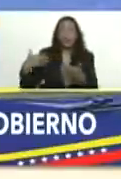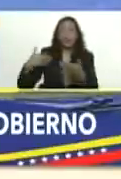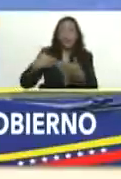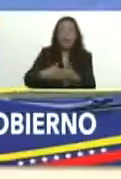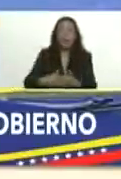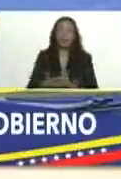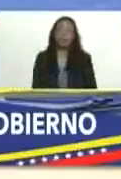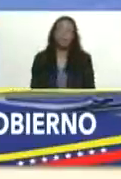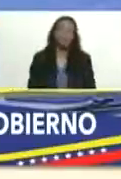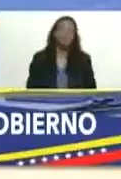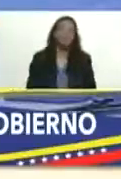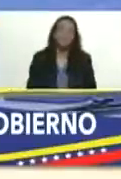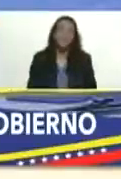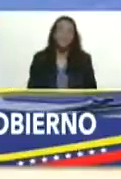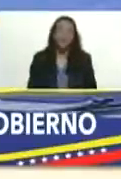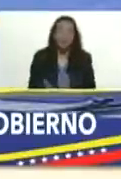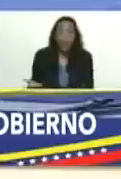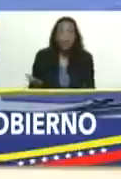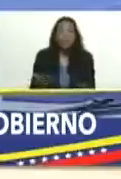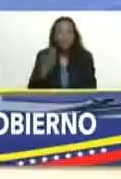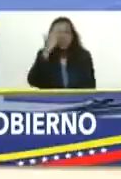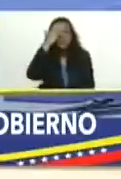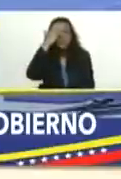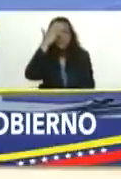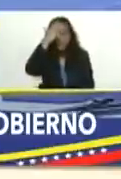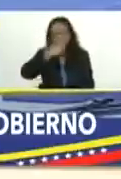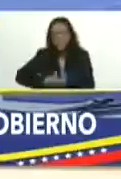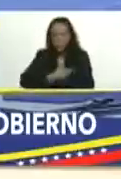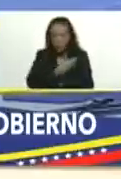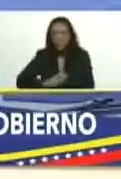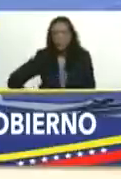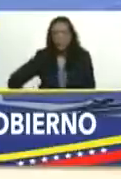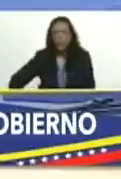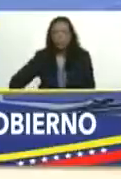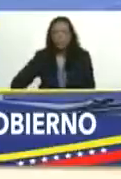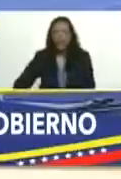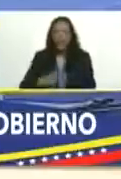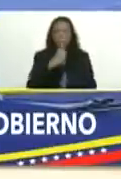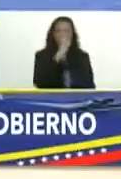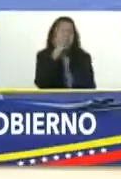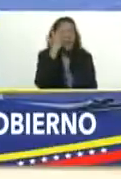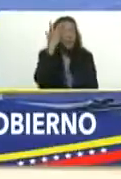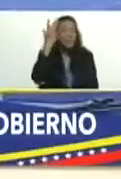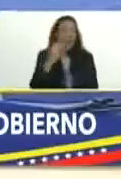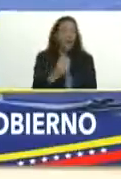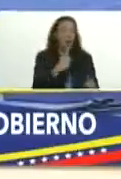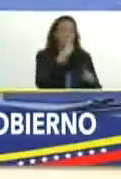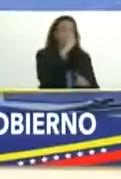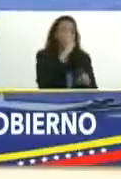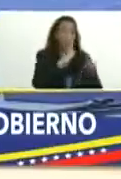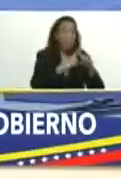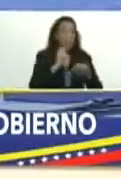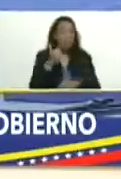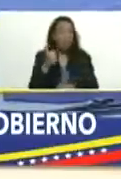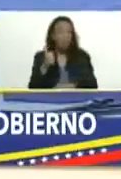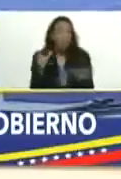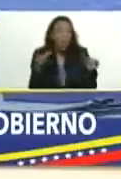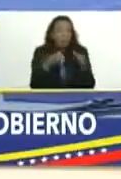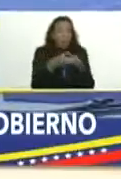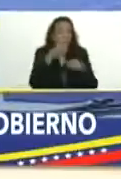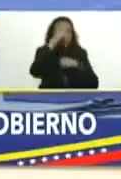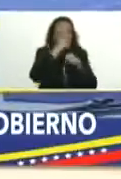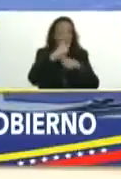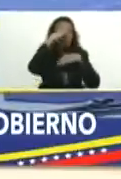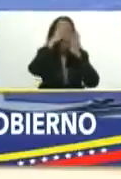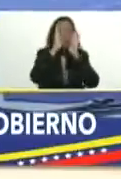estos años. Por eso yo sabía que lanzar el 1x10 del buen gobierno